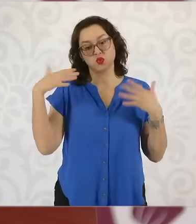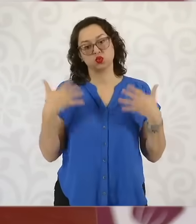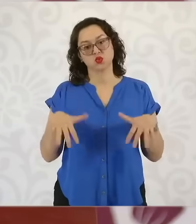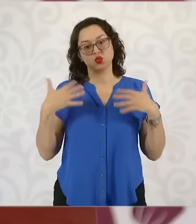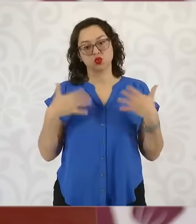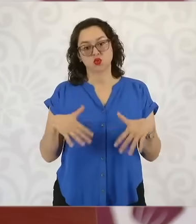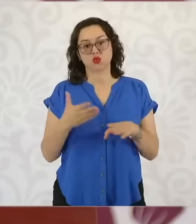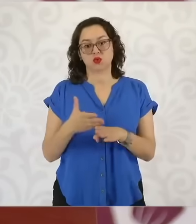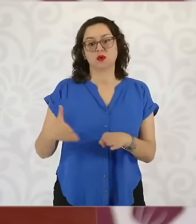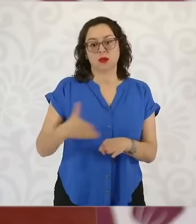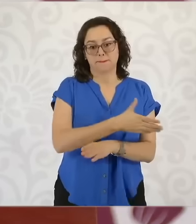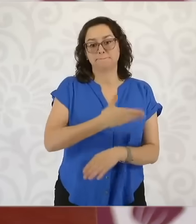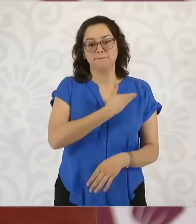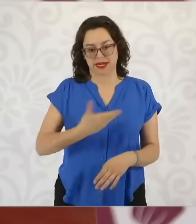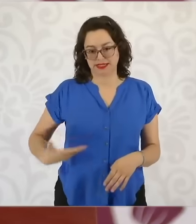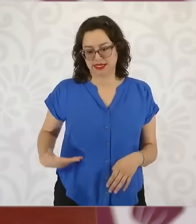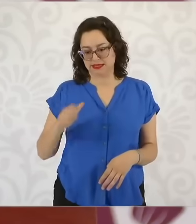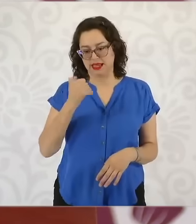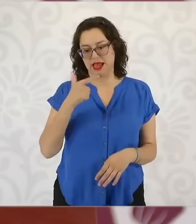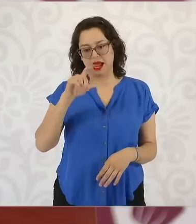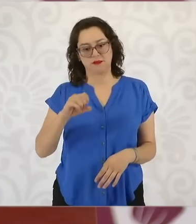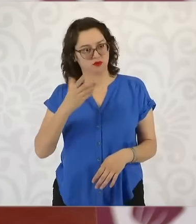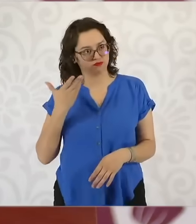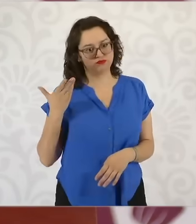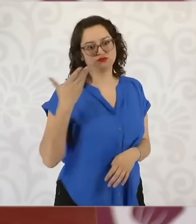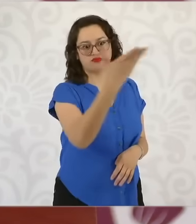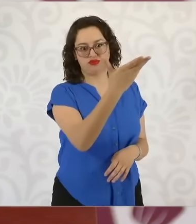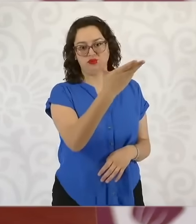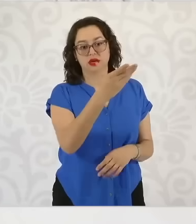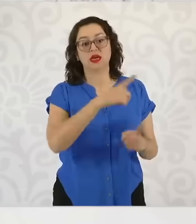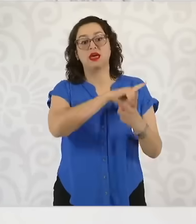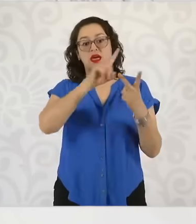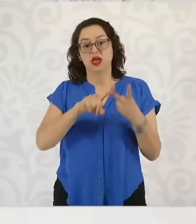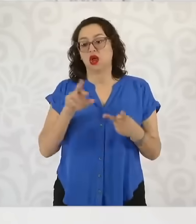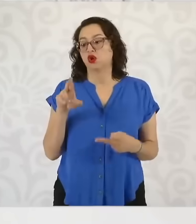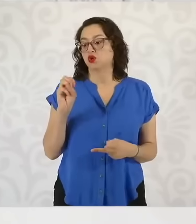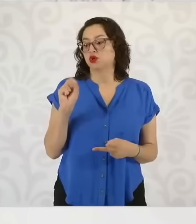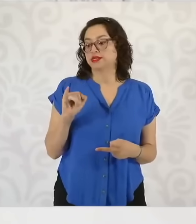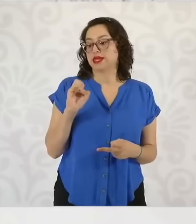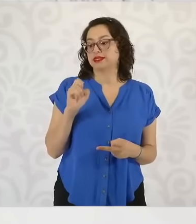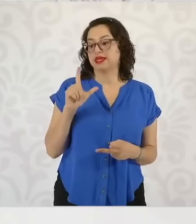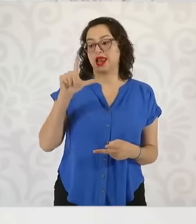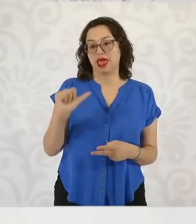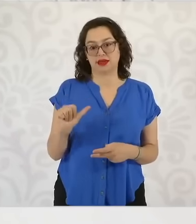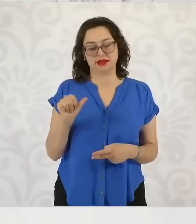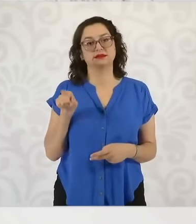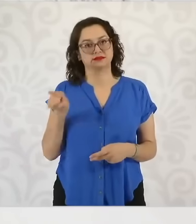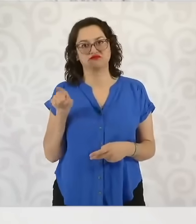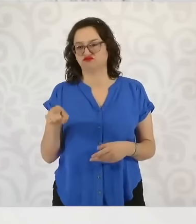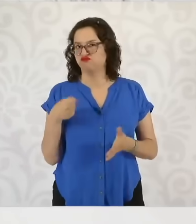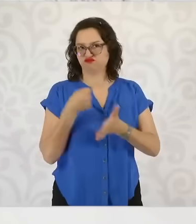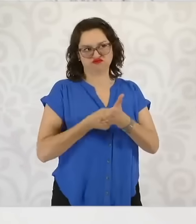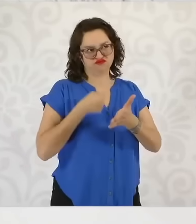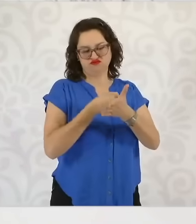puso en el periodo del presidente López Obrador y que en mucho desarrolló Rosa Isela Rodríguez como secretaria de Seguridad y